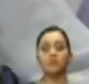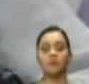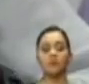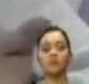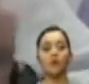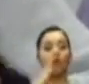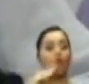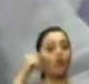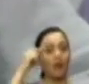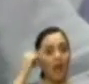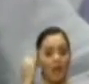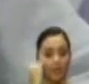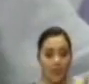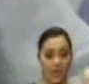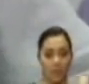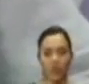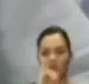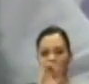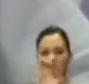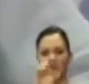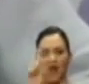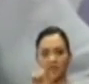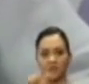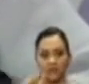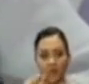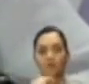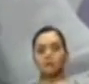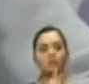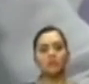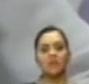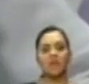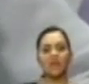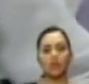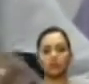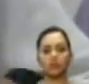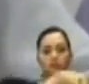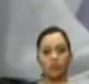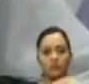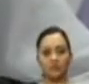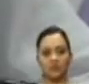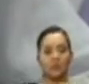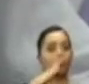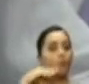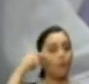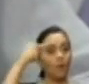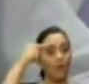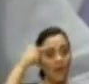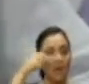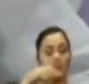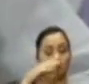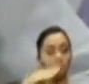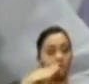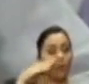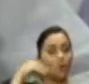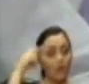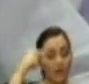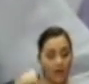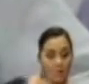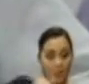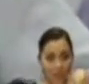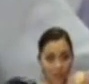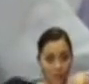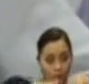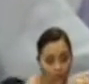y Casa, mi padre y Casa de los Ríos, Correa de Guayaquil, y allá me recibieron como en mi